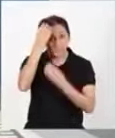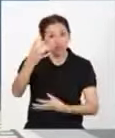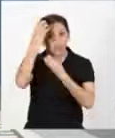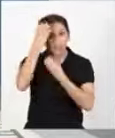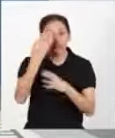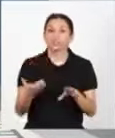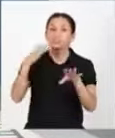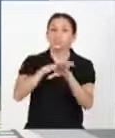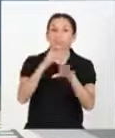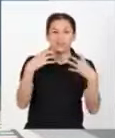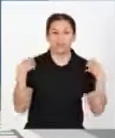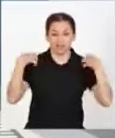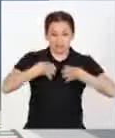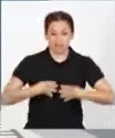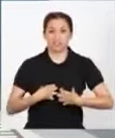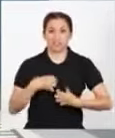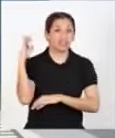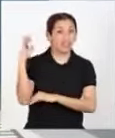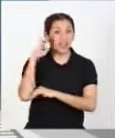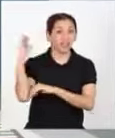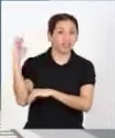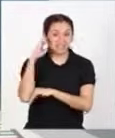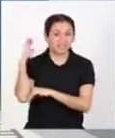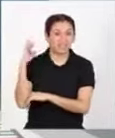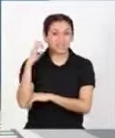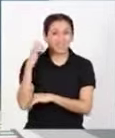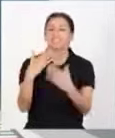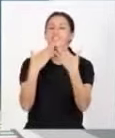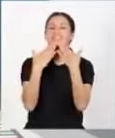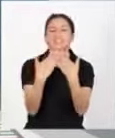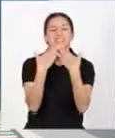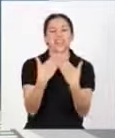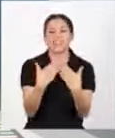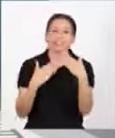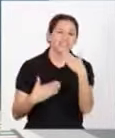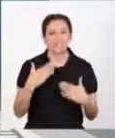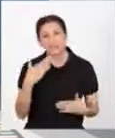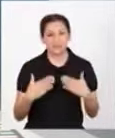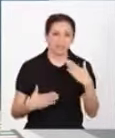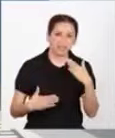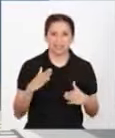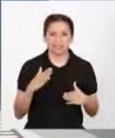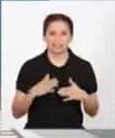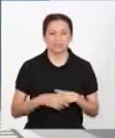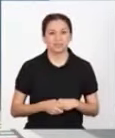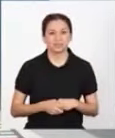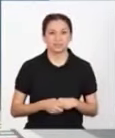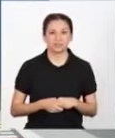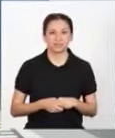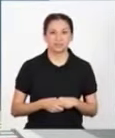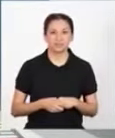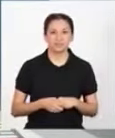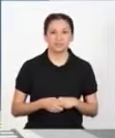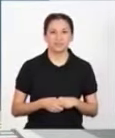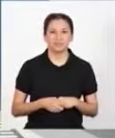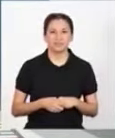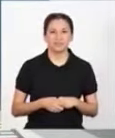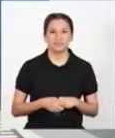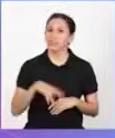encontró más información referida a la mochila para emergencias. ¡Uy, muchas gracias, Maquita!